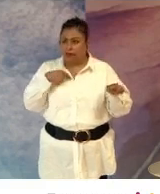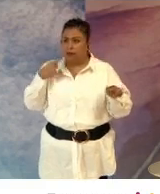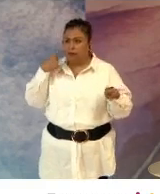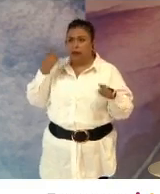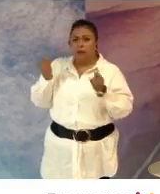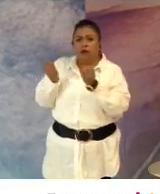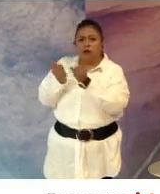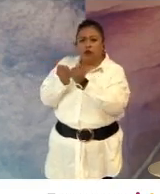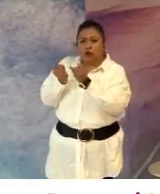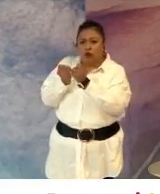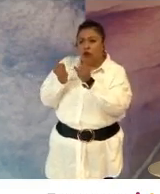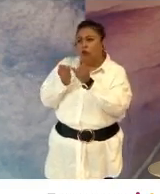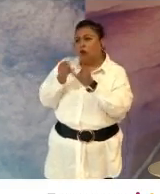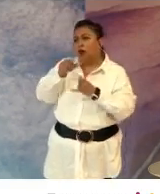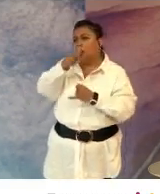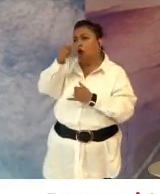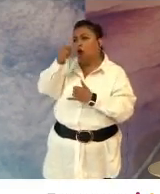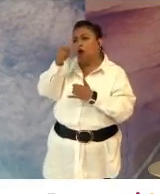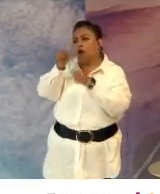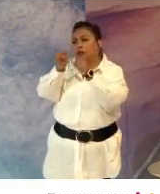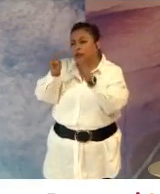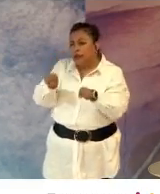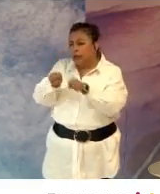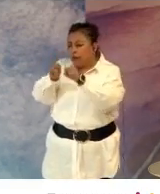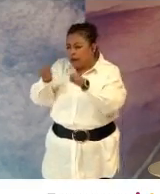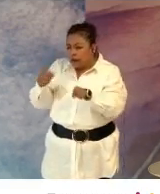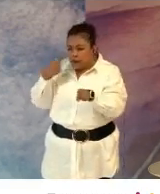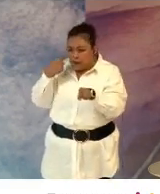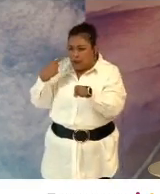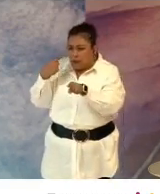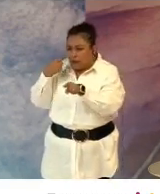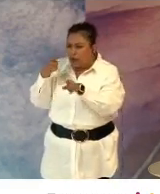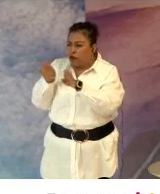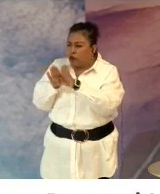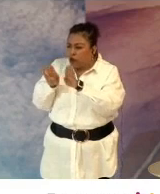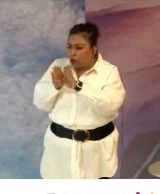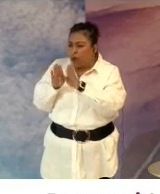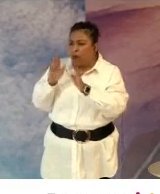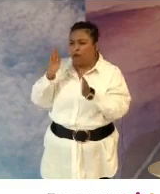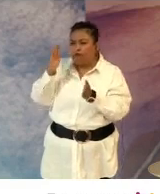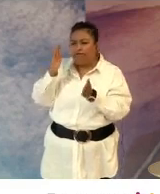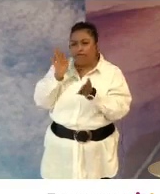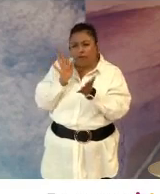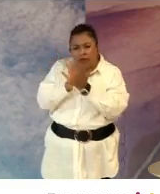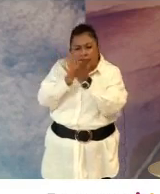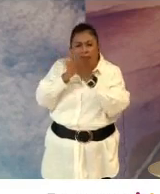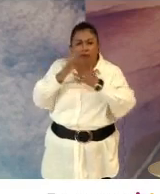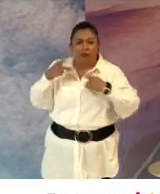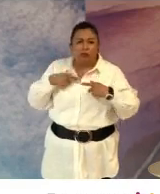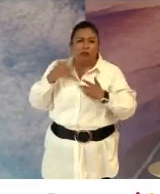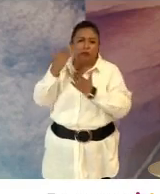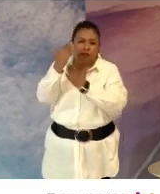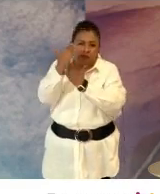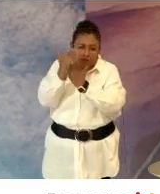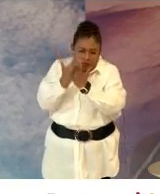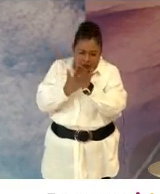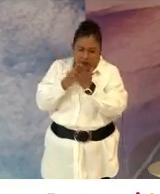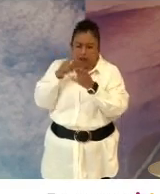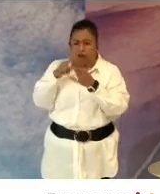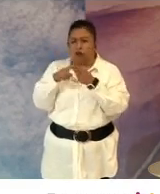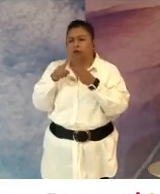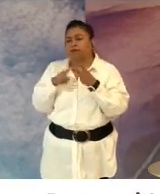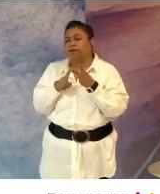observamos en todos los otros sistemas, una reducción de la participación ciudadana,